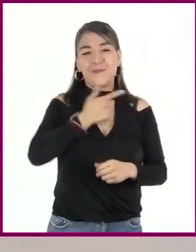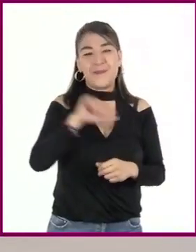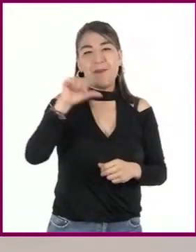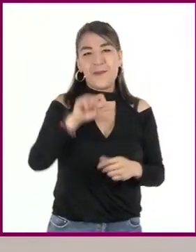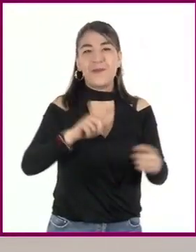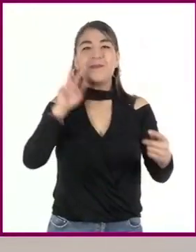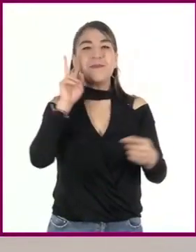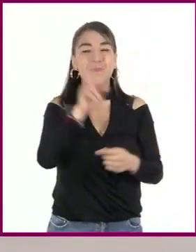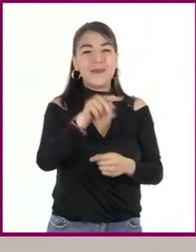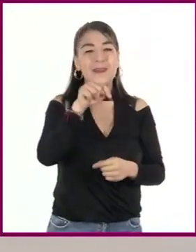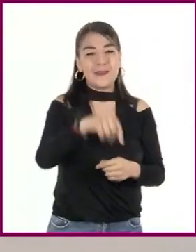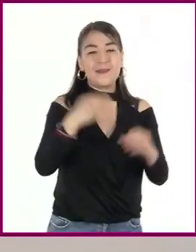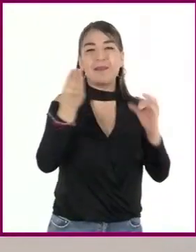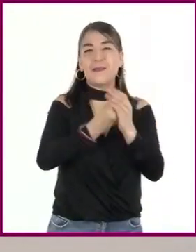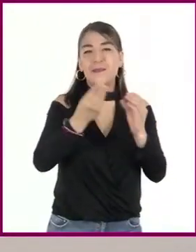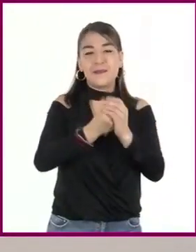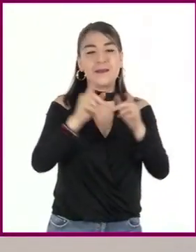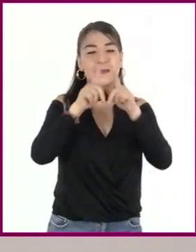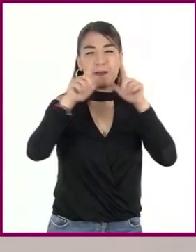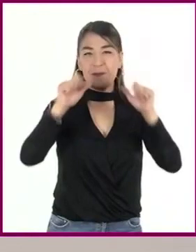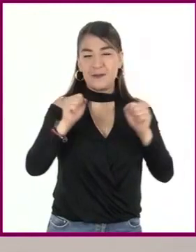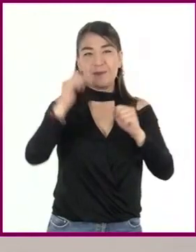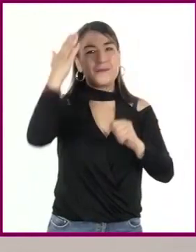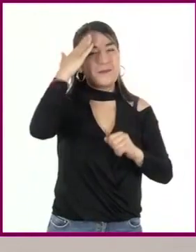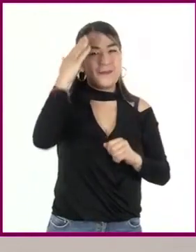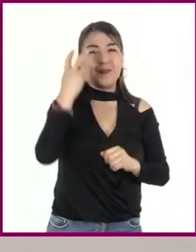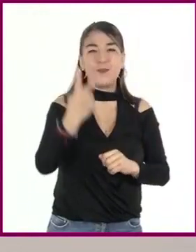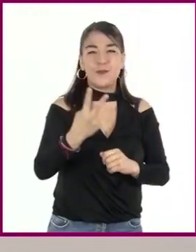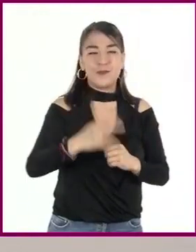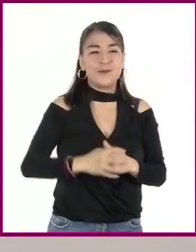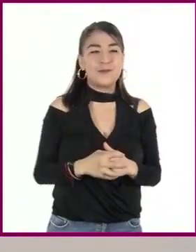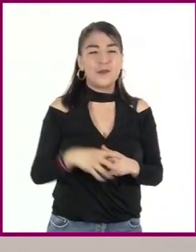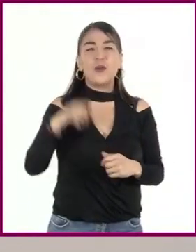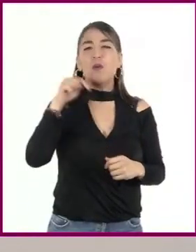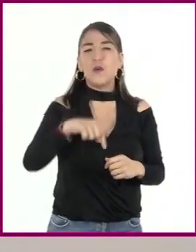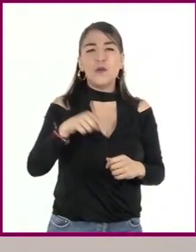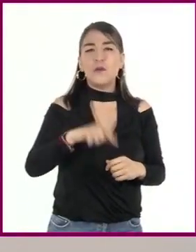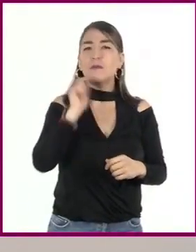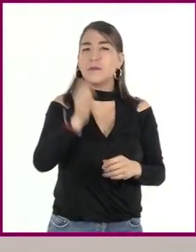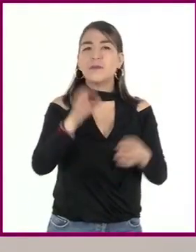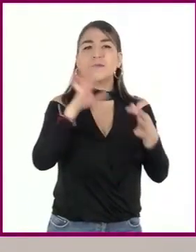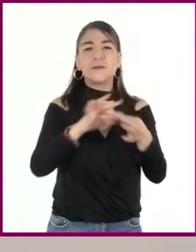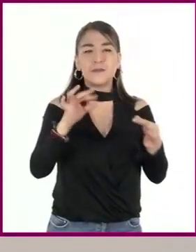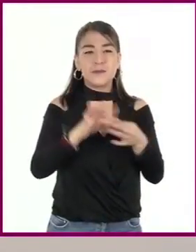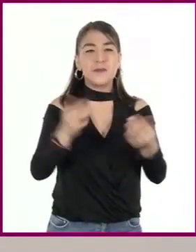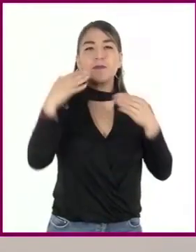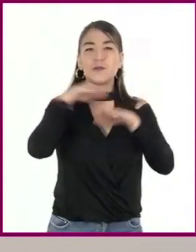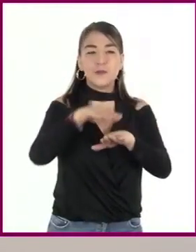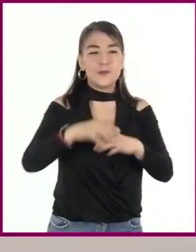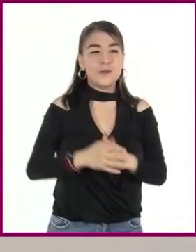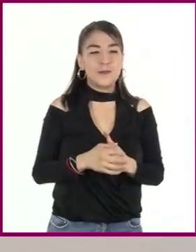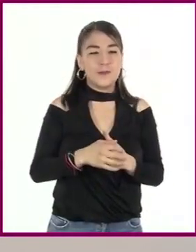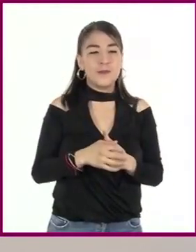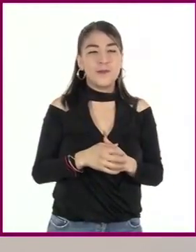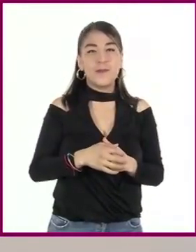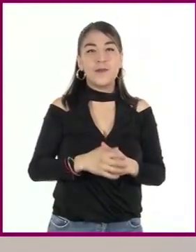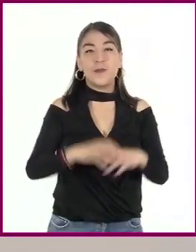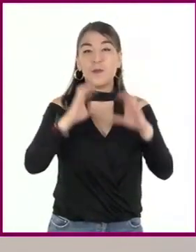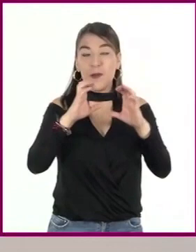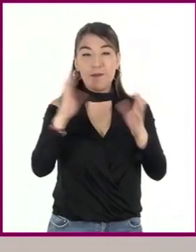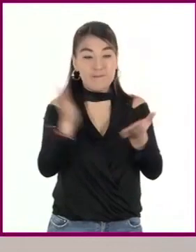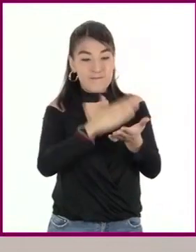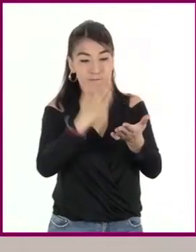encontrarnos por aquí en una sesión más de Lengua Materna 2. Hoy hablaremos sobre mucho ojo con los